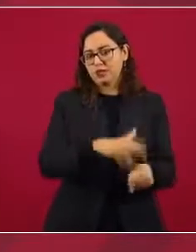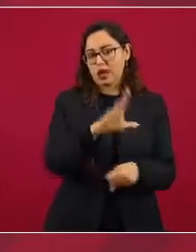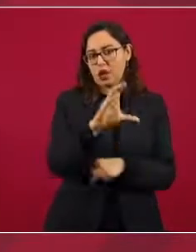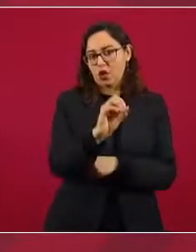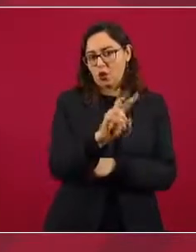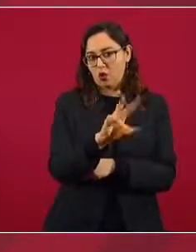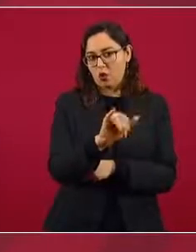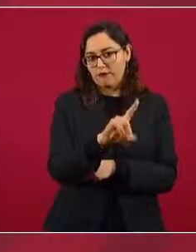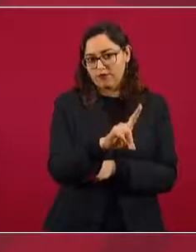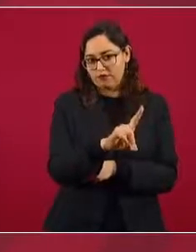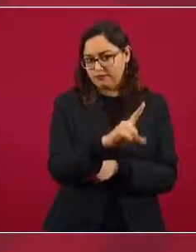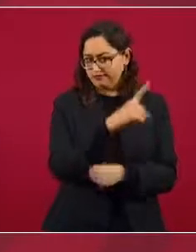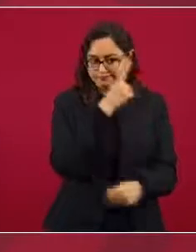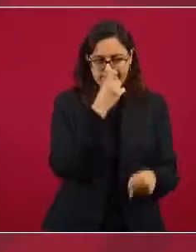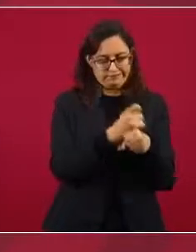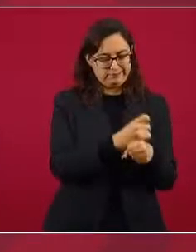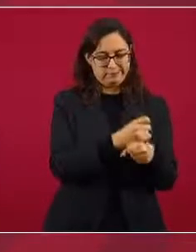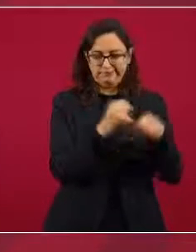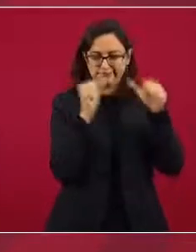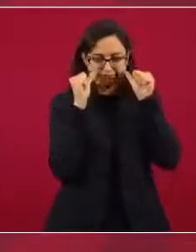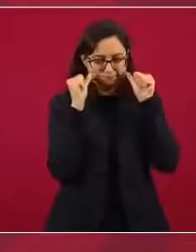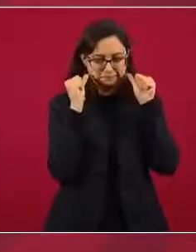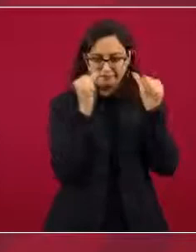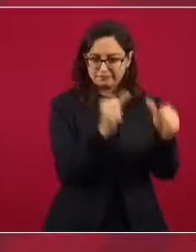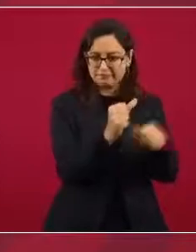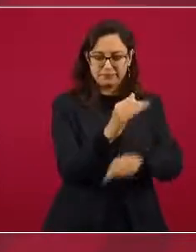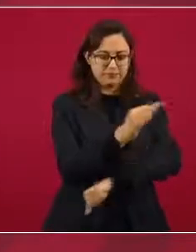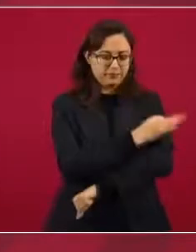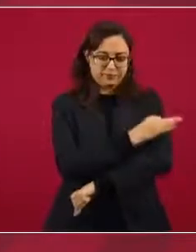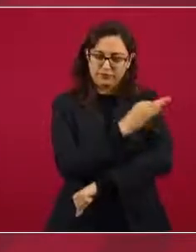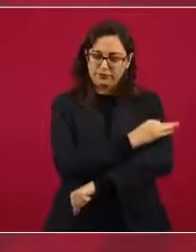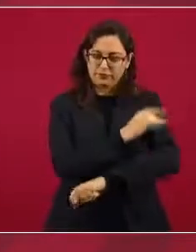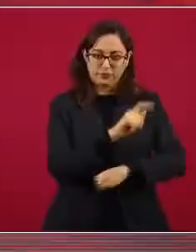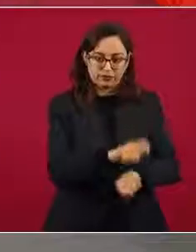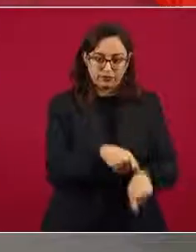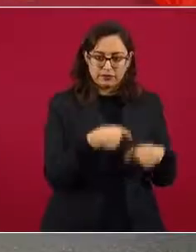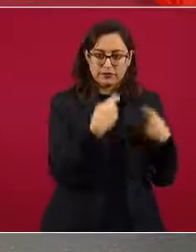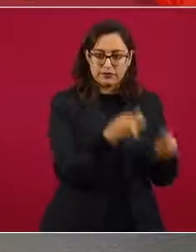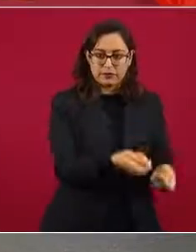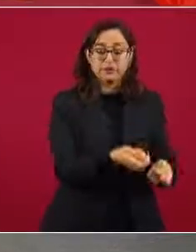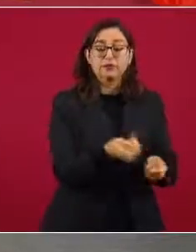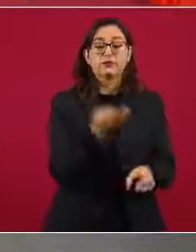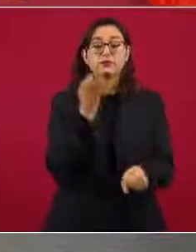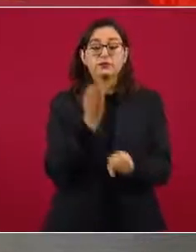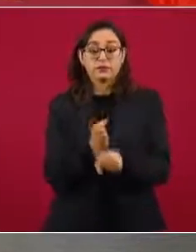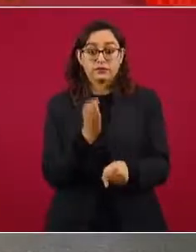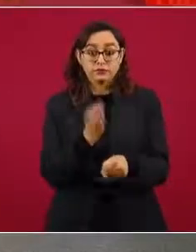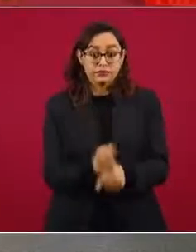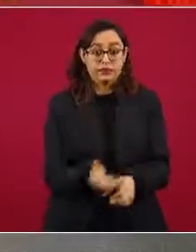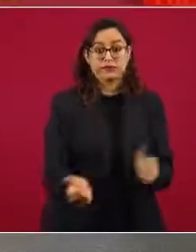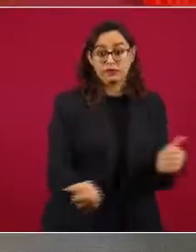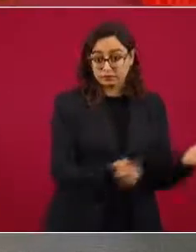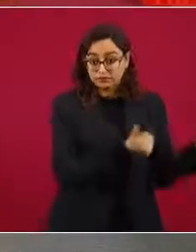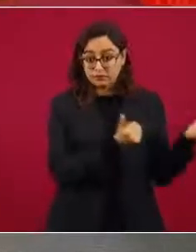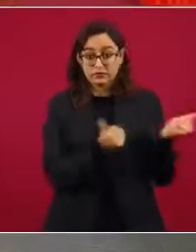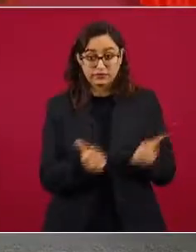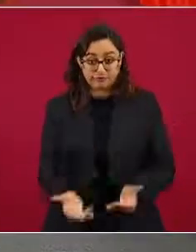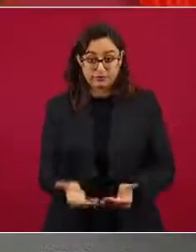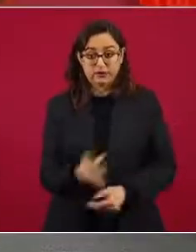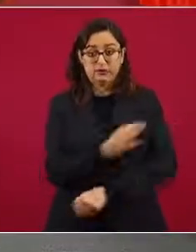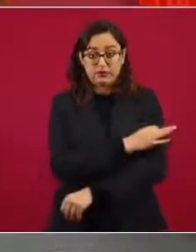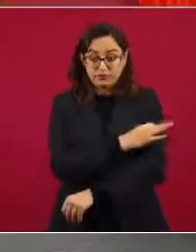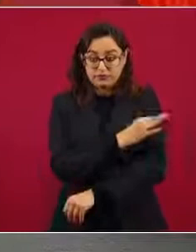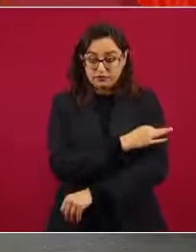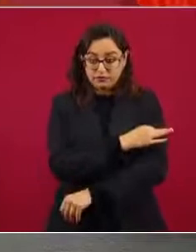Eso es lo primero, y la vacuna que está llegando y se está aplicando